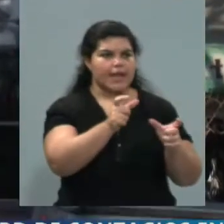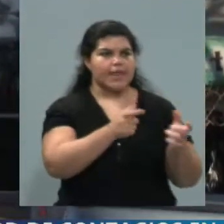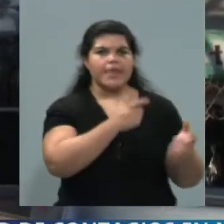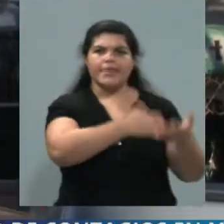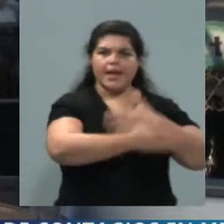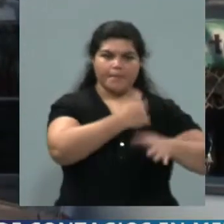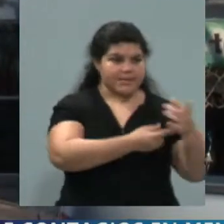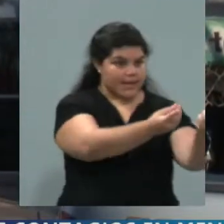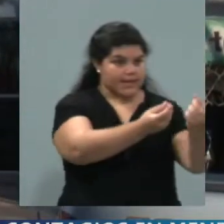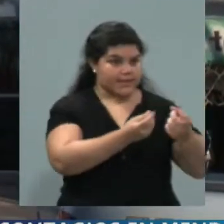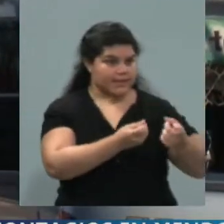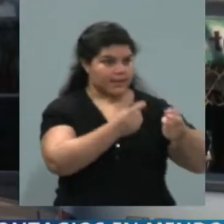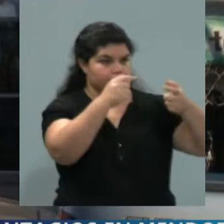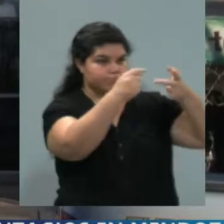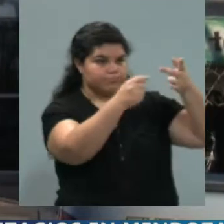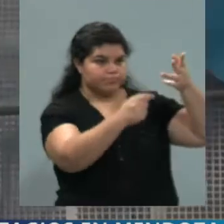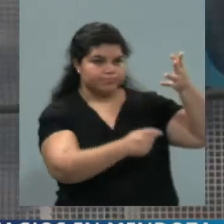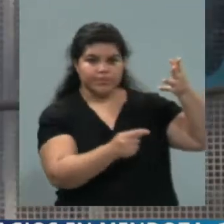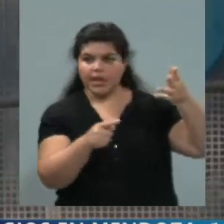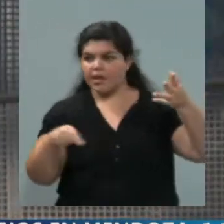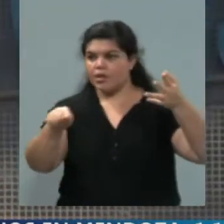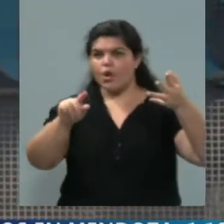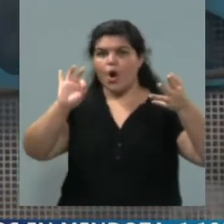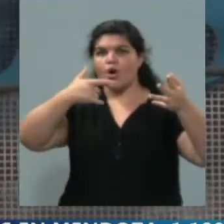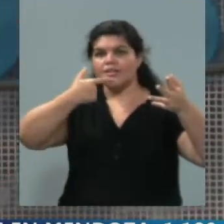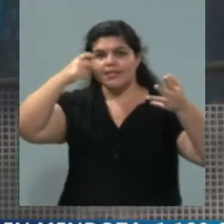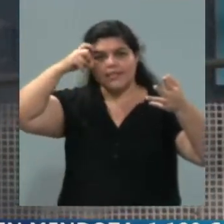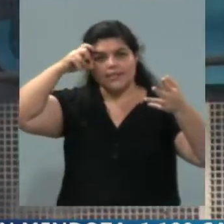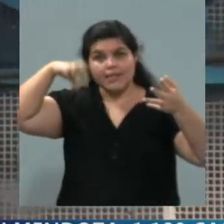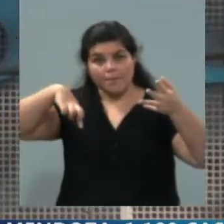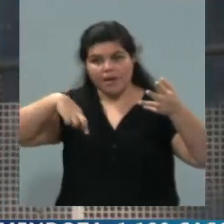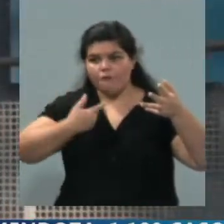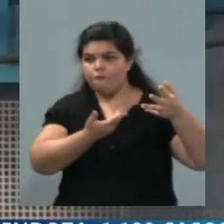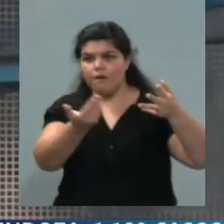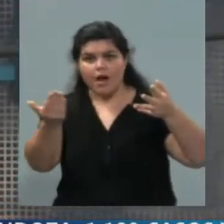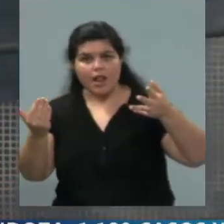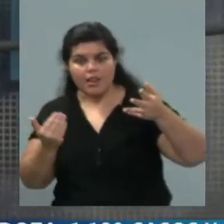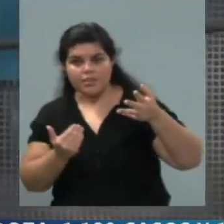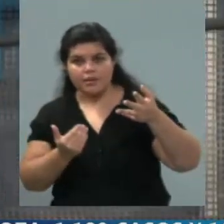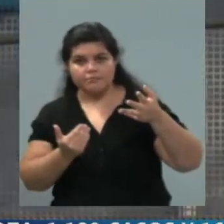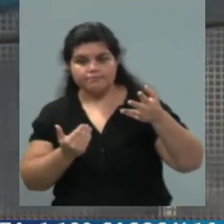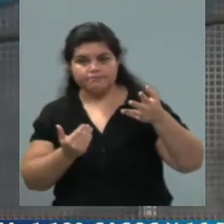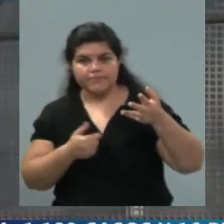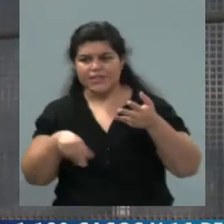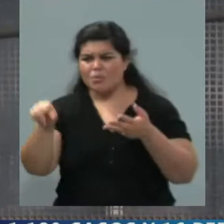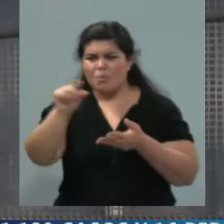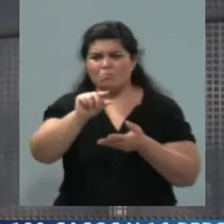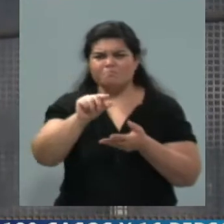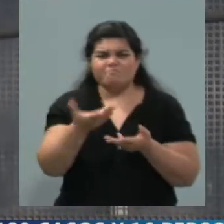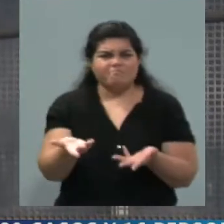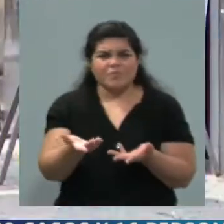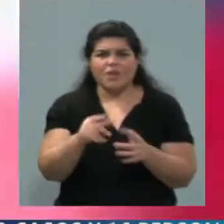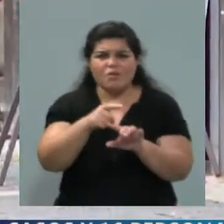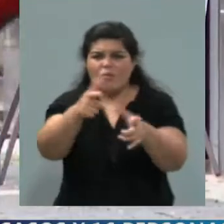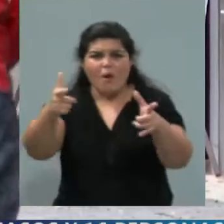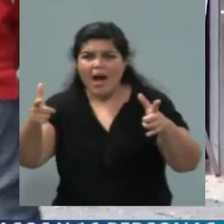Y por otro lado, digamos, convenios que son muy deficientes porque hay pocos, entonces rápidamente se terminan